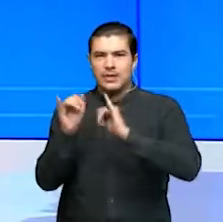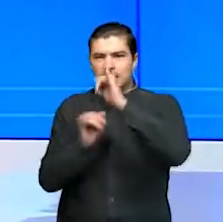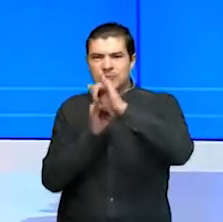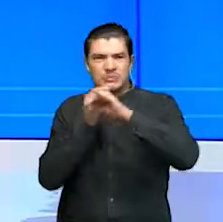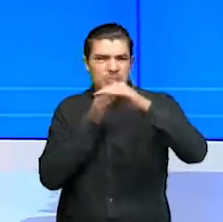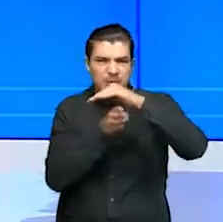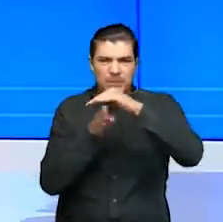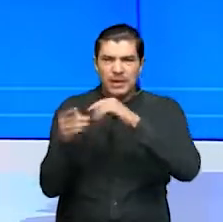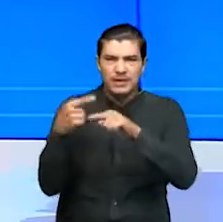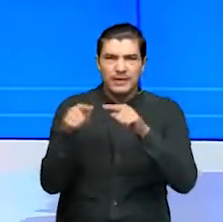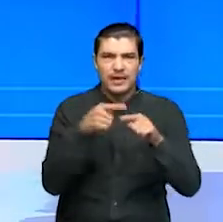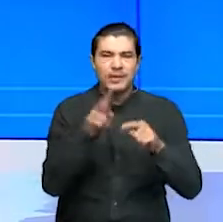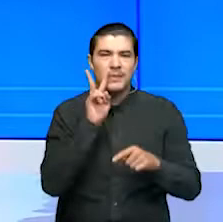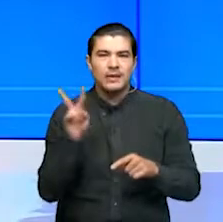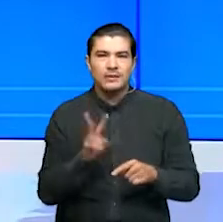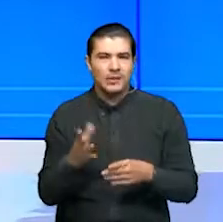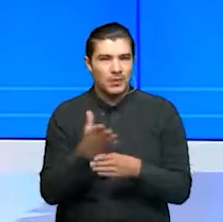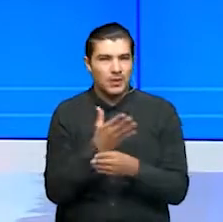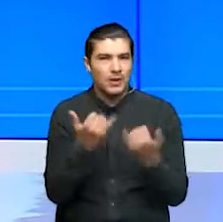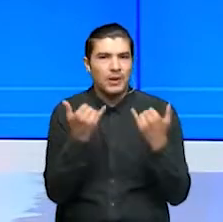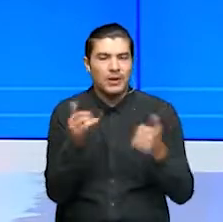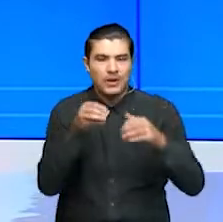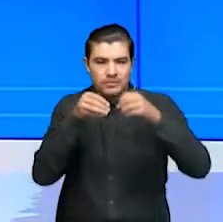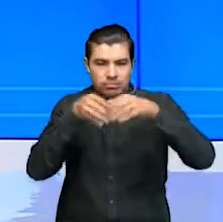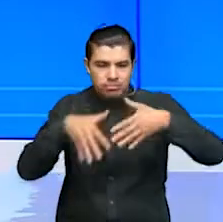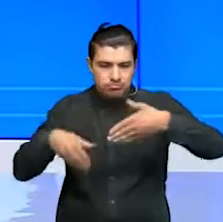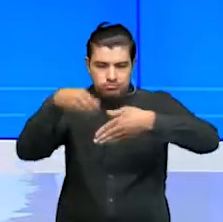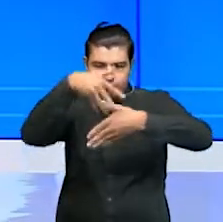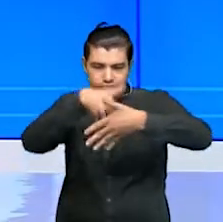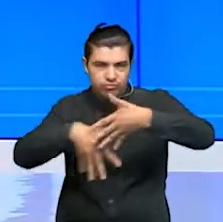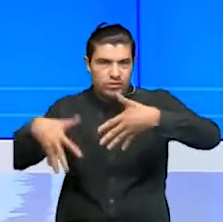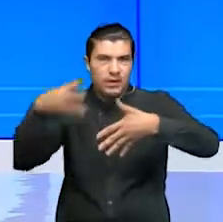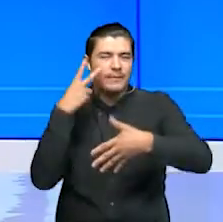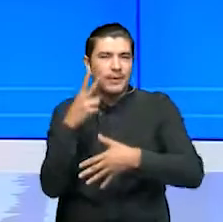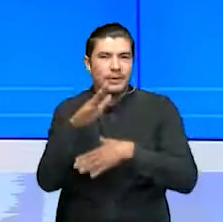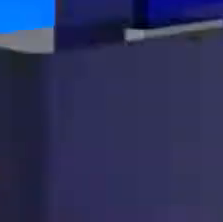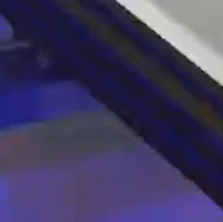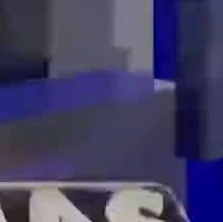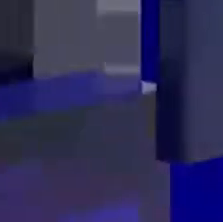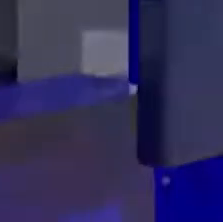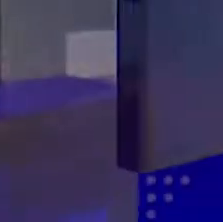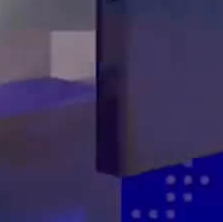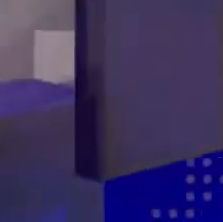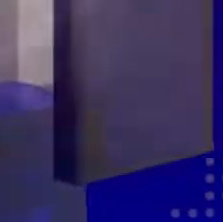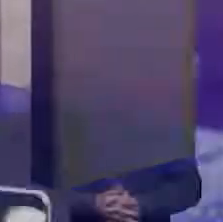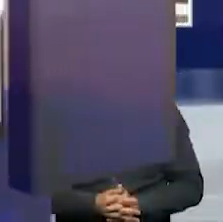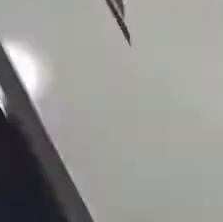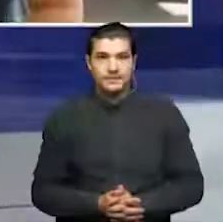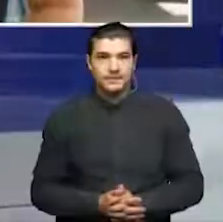está tocando, qué temáticas se están adelantando en este importante encuentro. Pilar, adelante, buenas tardes.